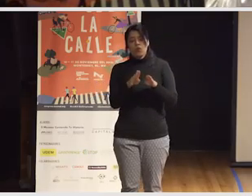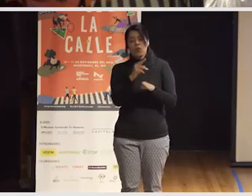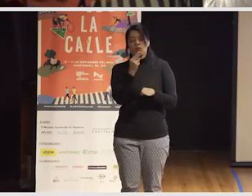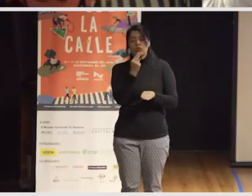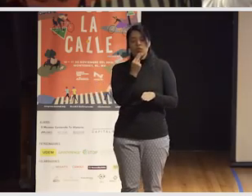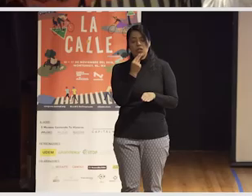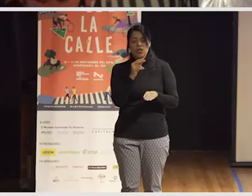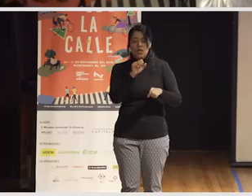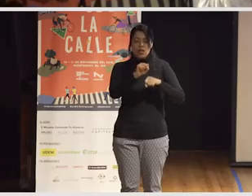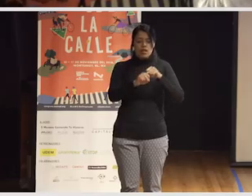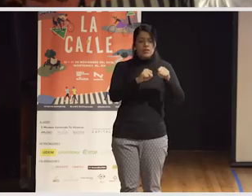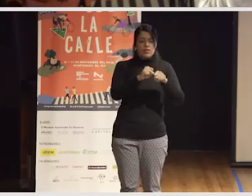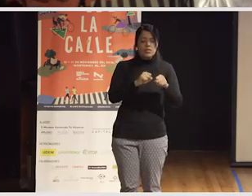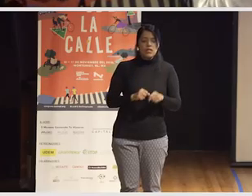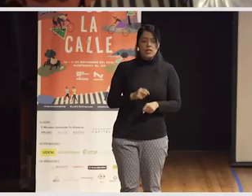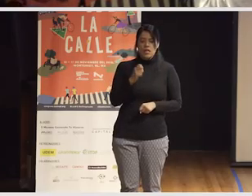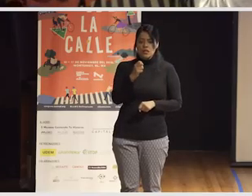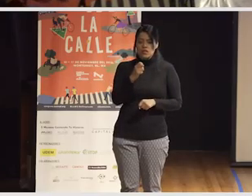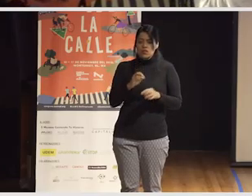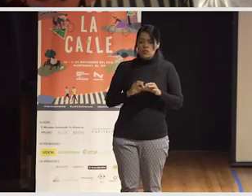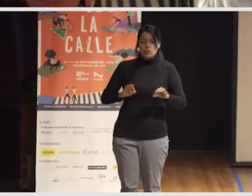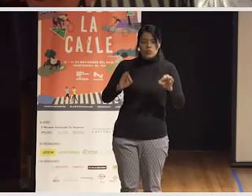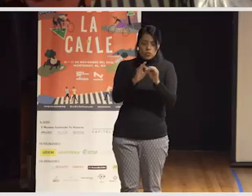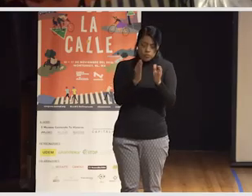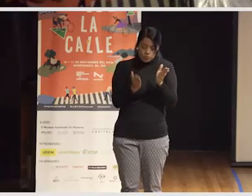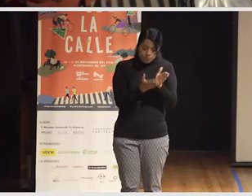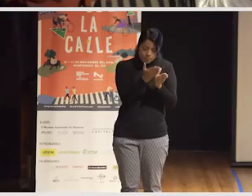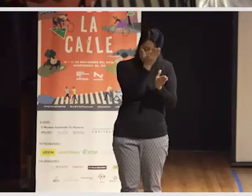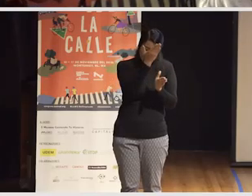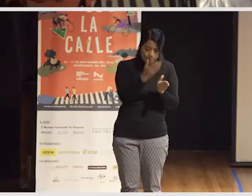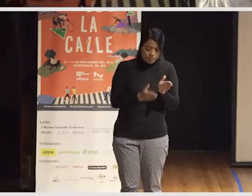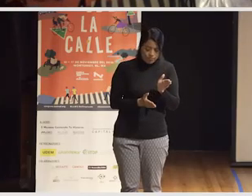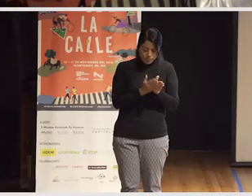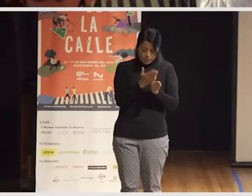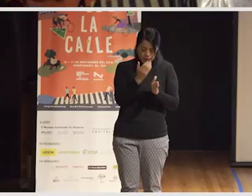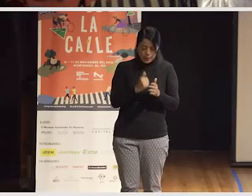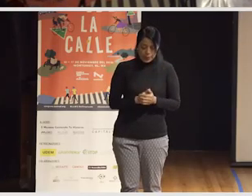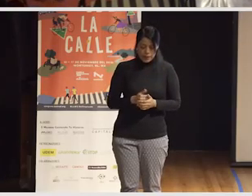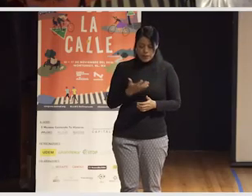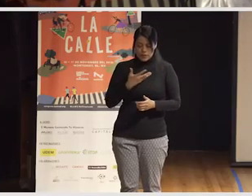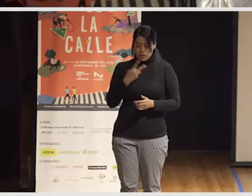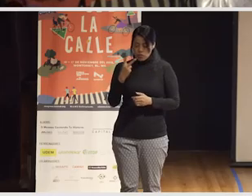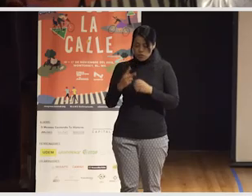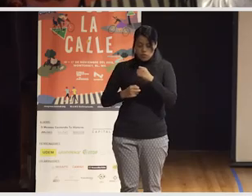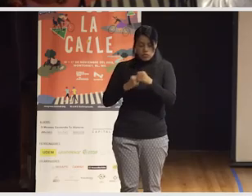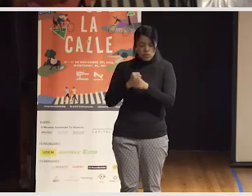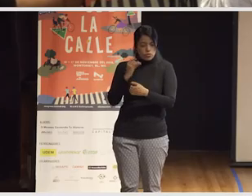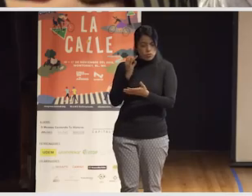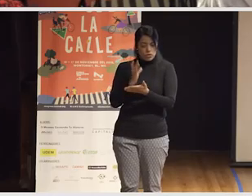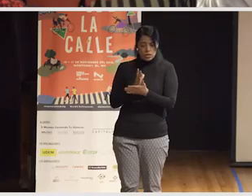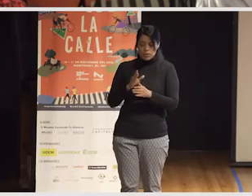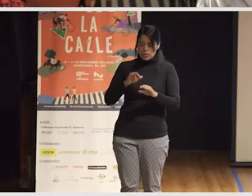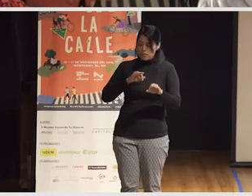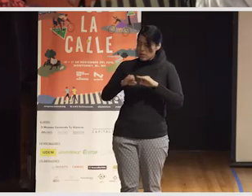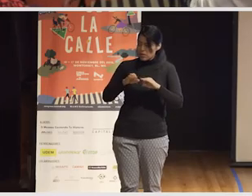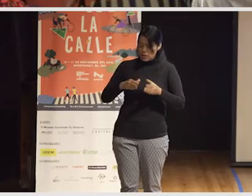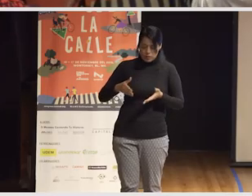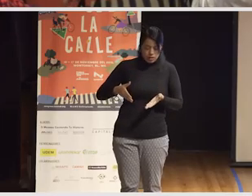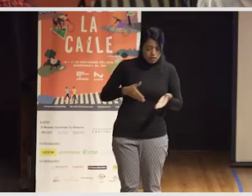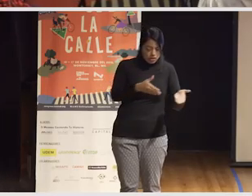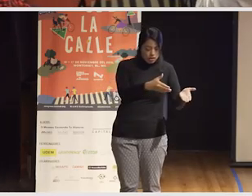muy importante no solamente generar la infraestructura porque nuevamente tenemos dos años para generar la infraestructura no vamos a hacer